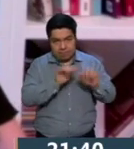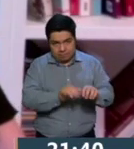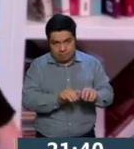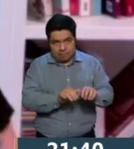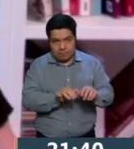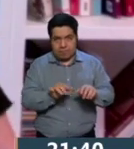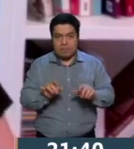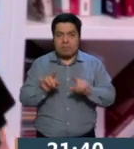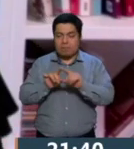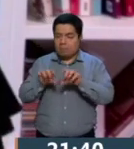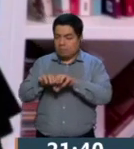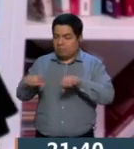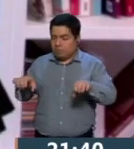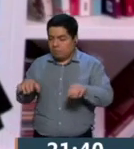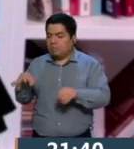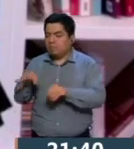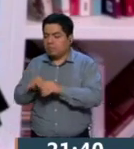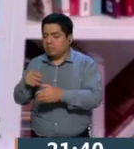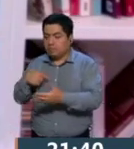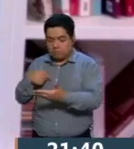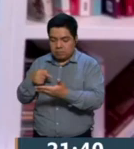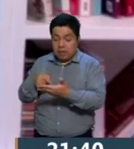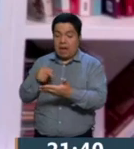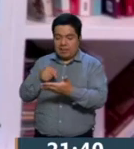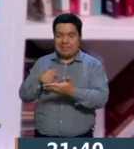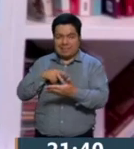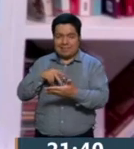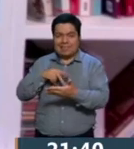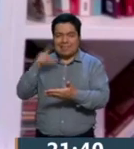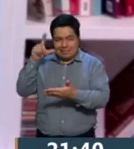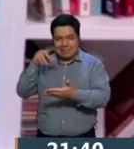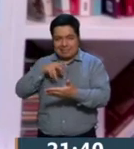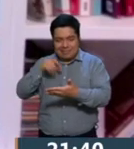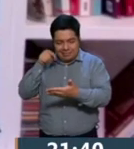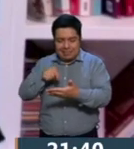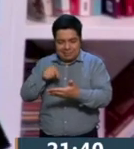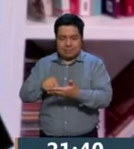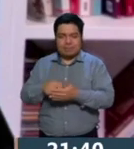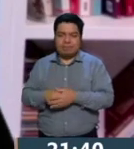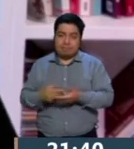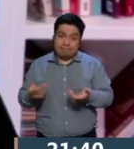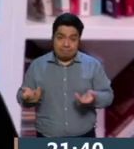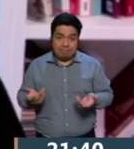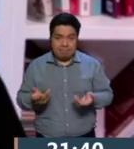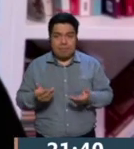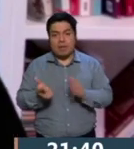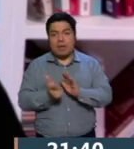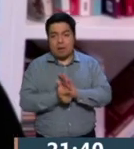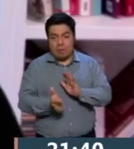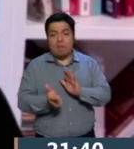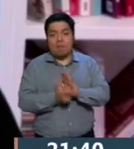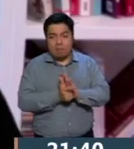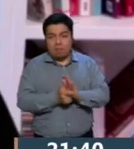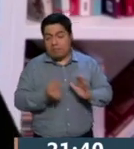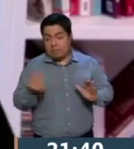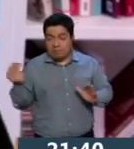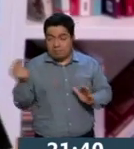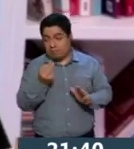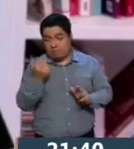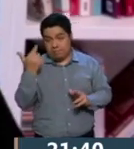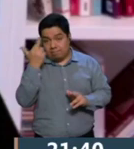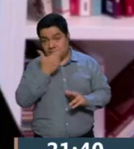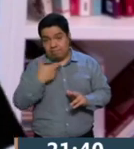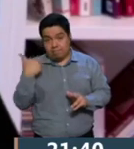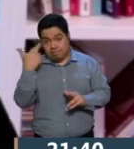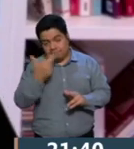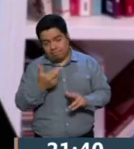la casilla, efectivamente esté ahí mi foto, porque esa es parte de la cosa, que por ley nosotros sí tendríamos que hacer esa revisión, ¿eh? Ojo